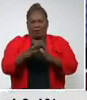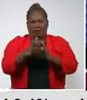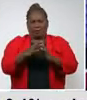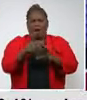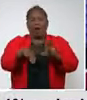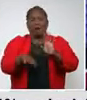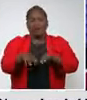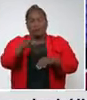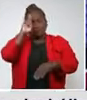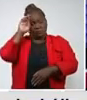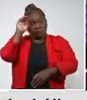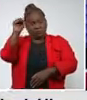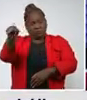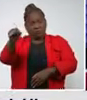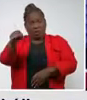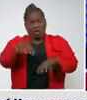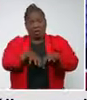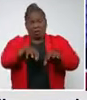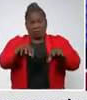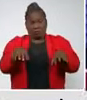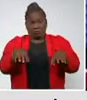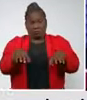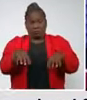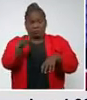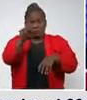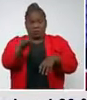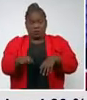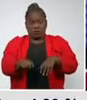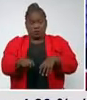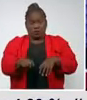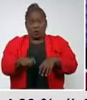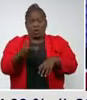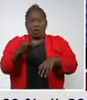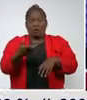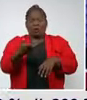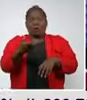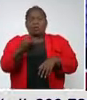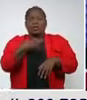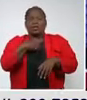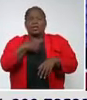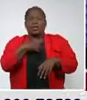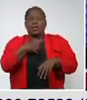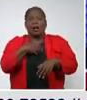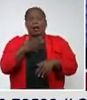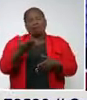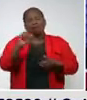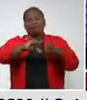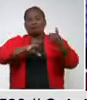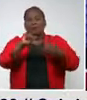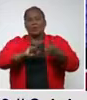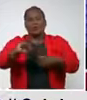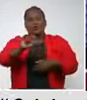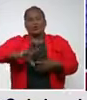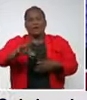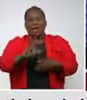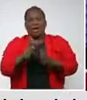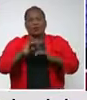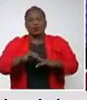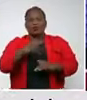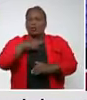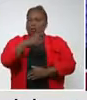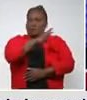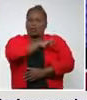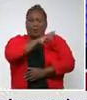centro de aislamiento. Estamos hablando de personas con un comportamiento social que no es el apropiado, que no tienen